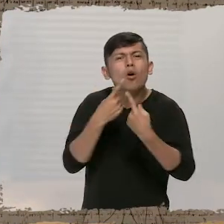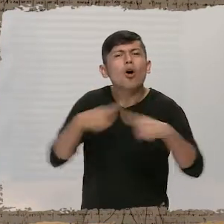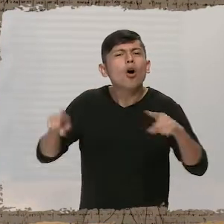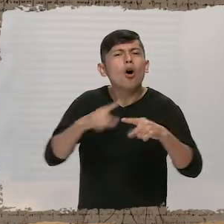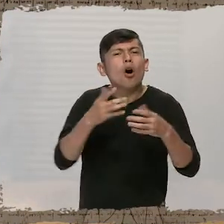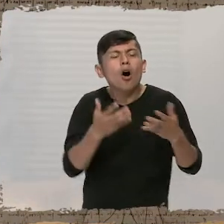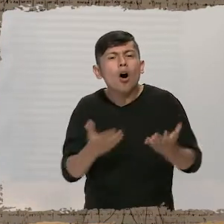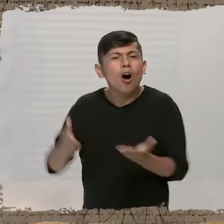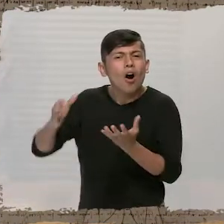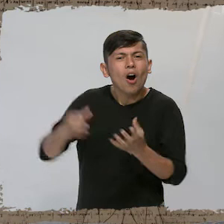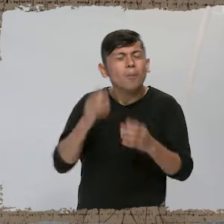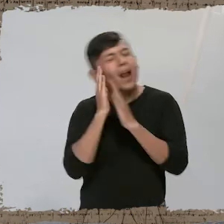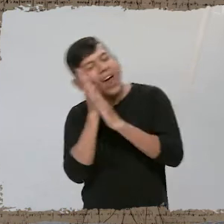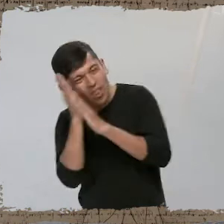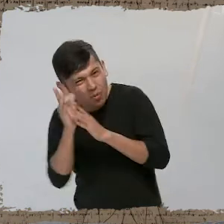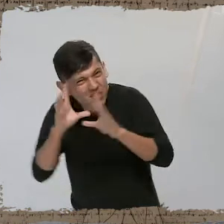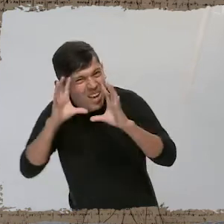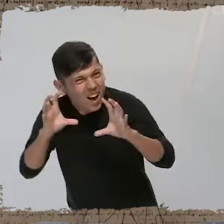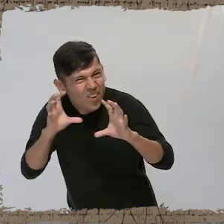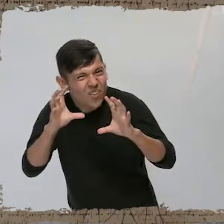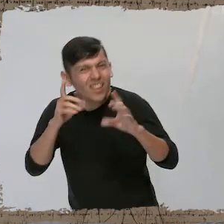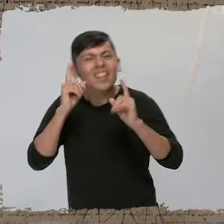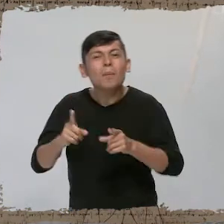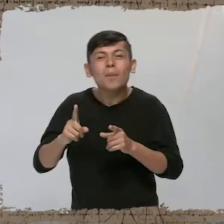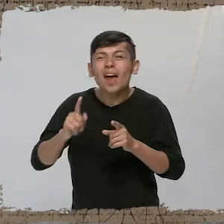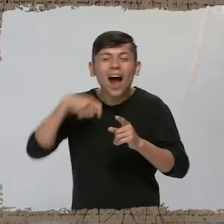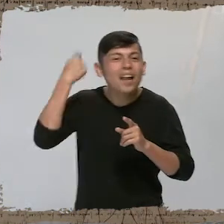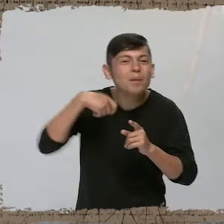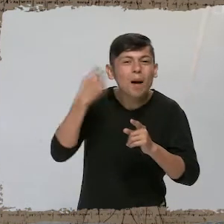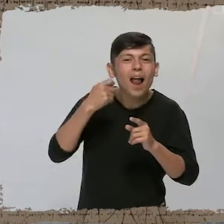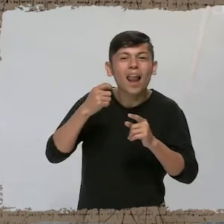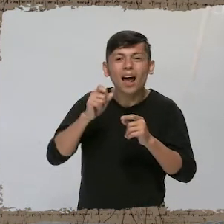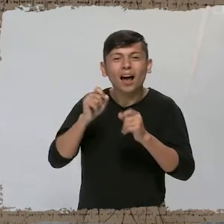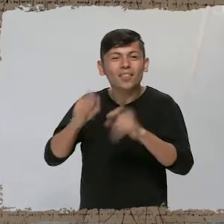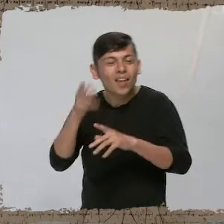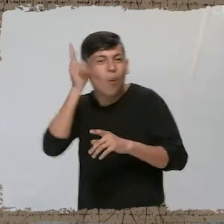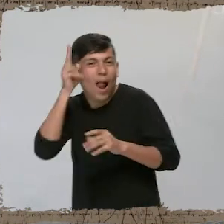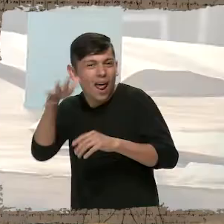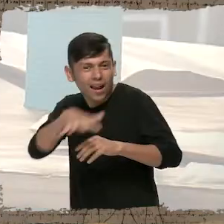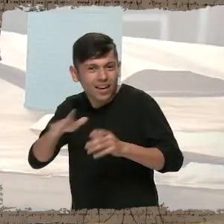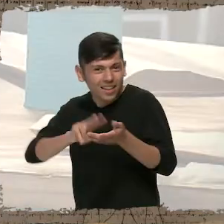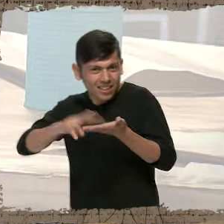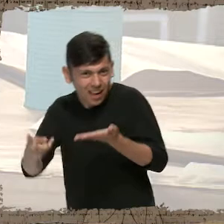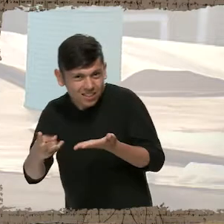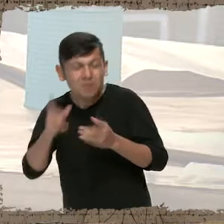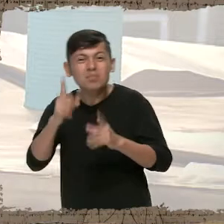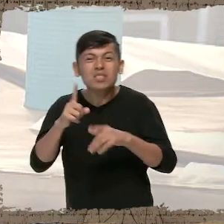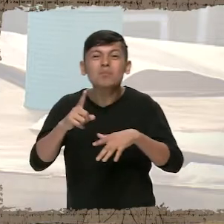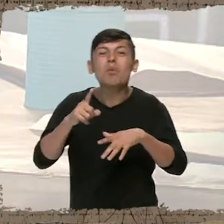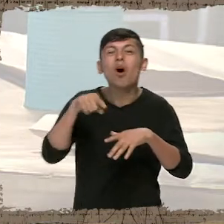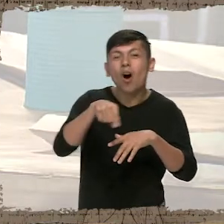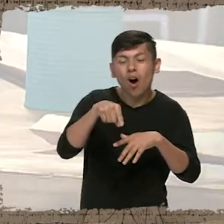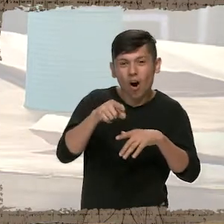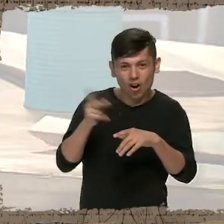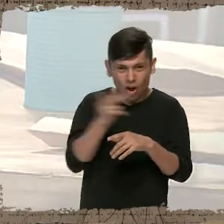cantaron la canción de cuna se acuerdan o que aprendimos animales en guaraní ay sí con lado pero está tú